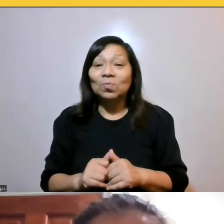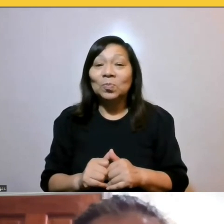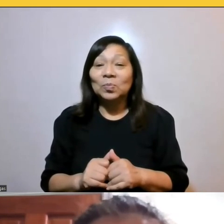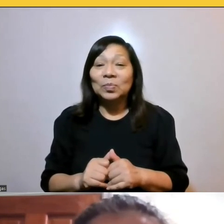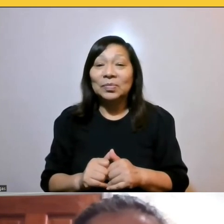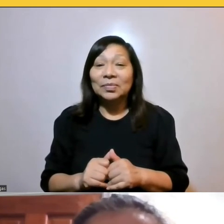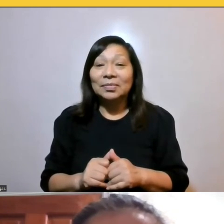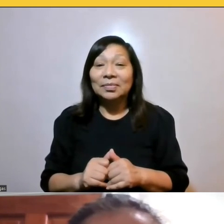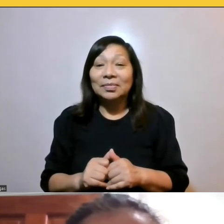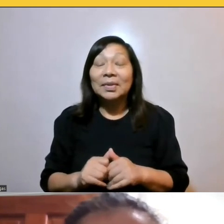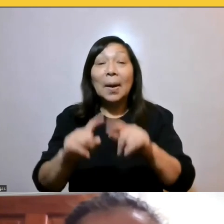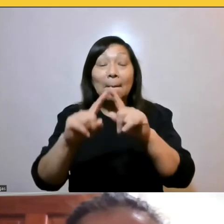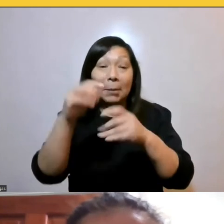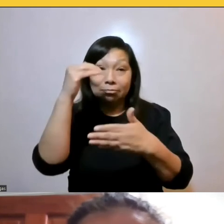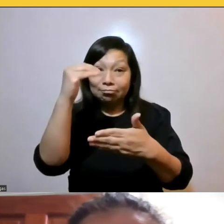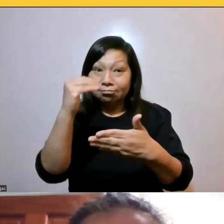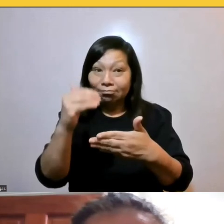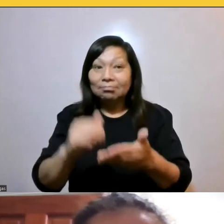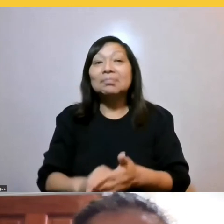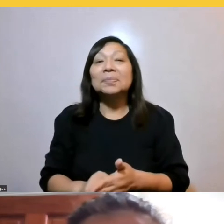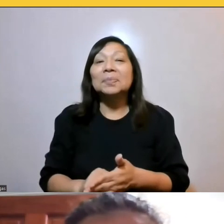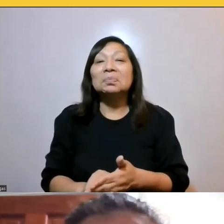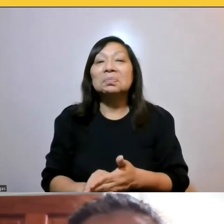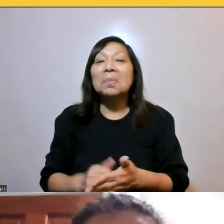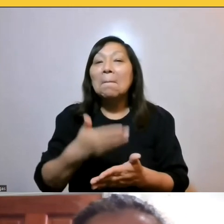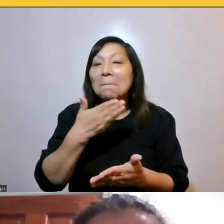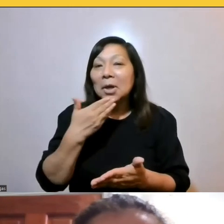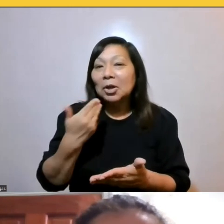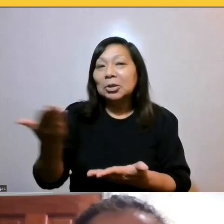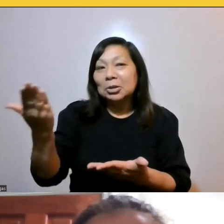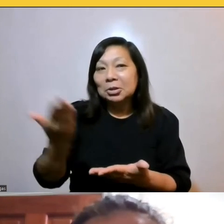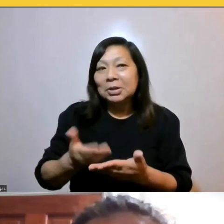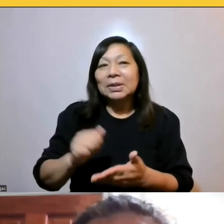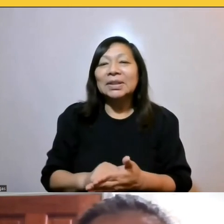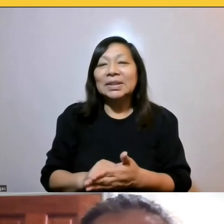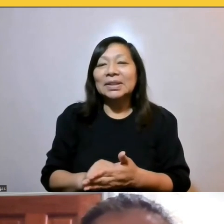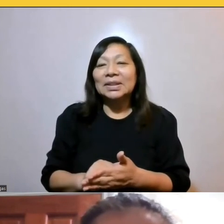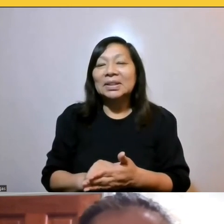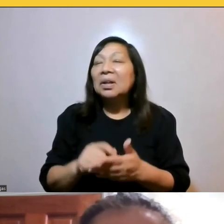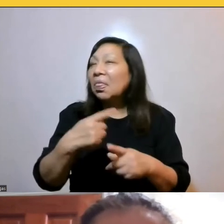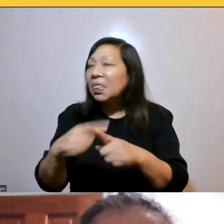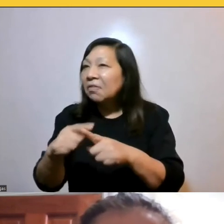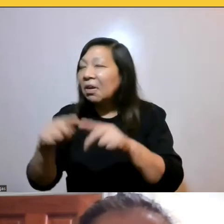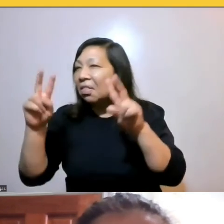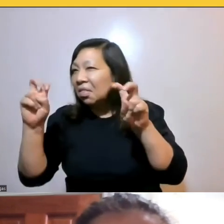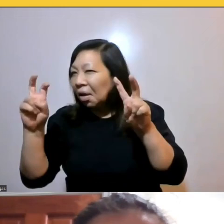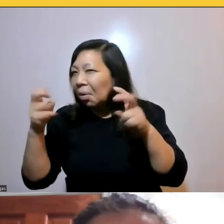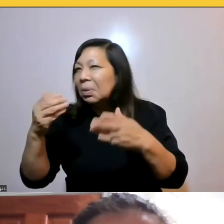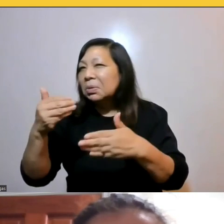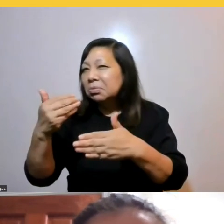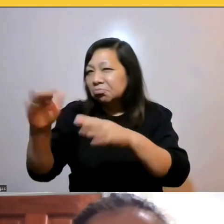una breve encuesta, si nos pueden apoyar para que podamos seguir mejorando nuestros espacios. Nos gusta que nos sugieran temas para poder seguir abriendo